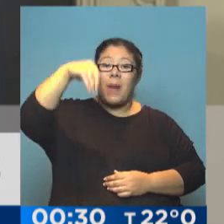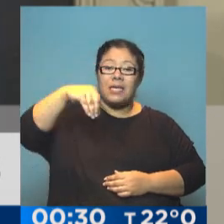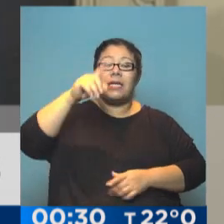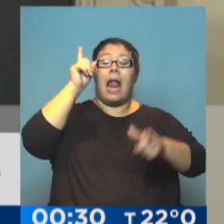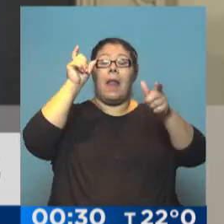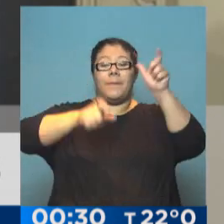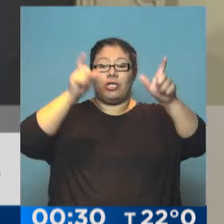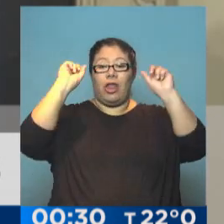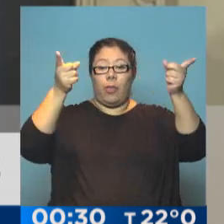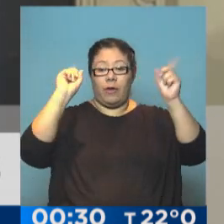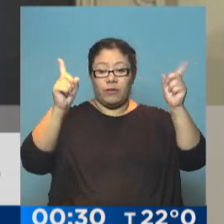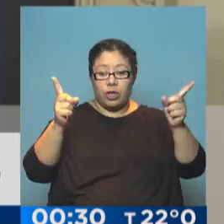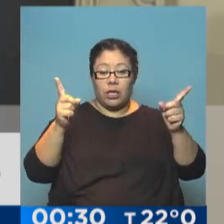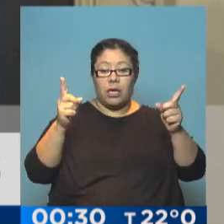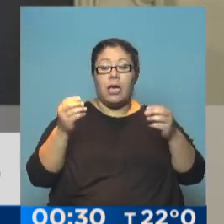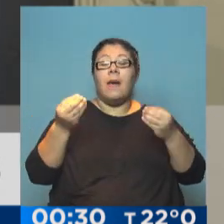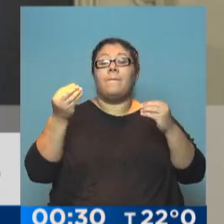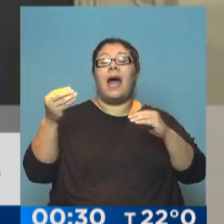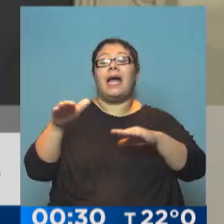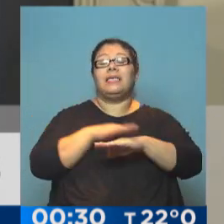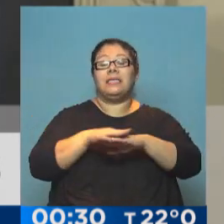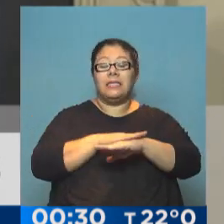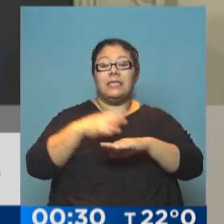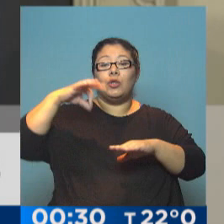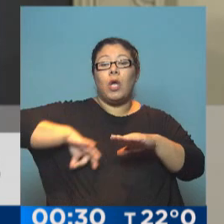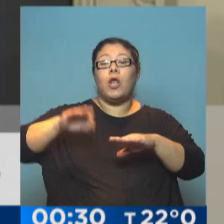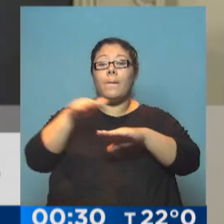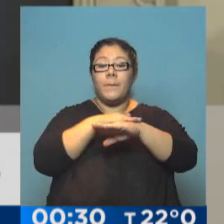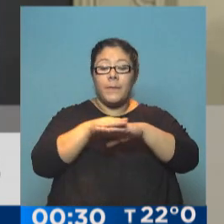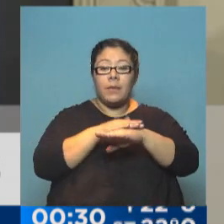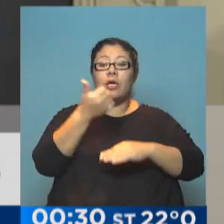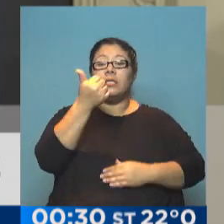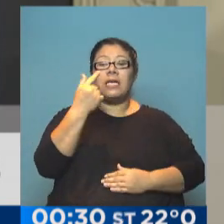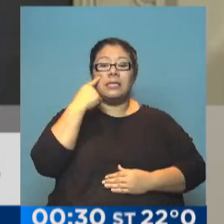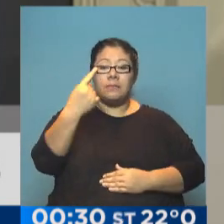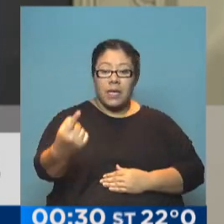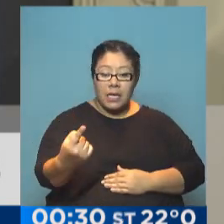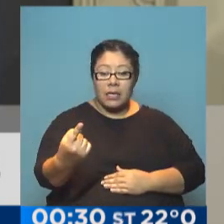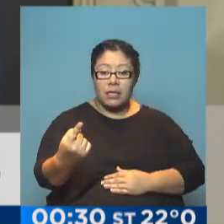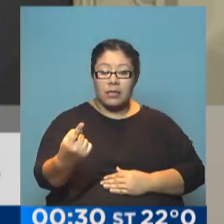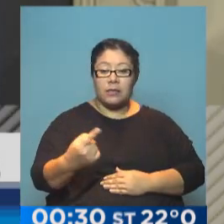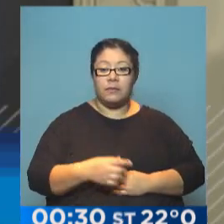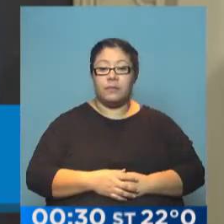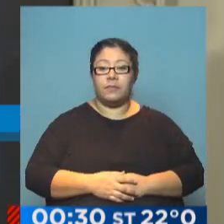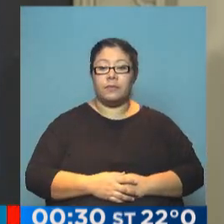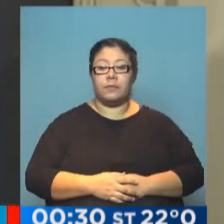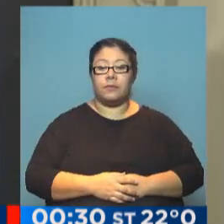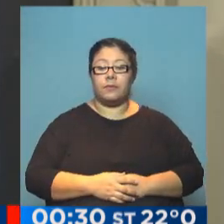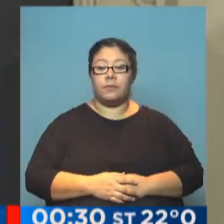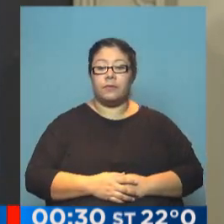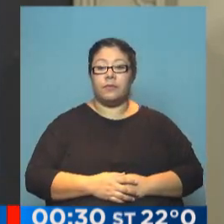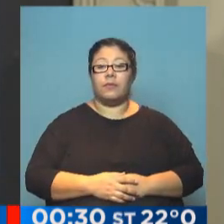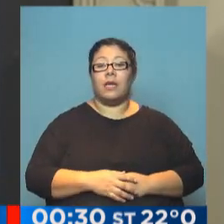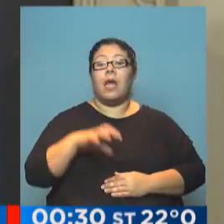salarios esté por debajo de los 6.060, que es a lo que se eleva el mínimo vital y móvil nacional. Solamente esas